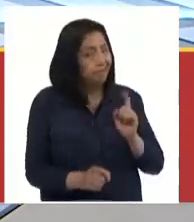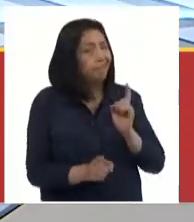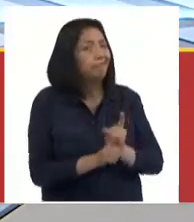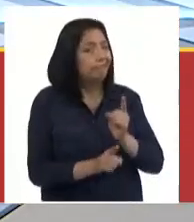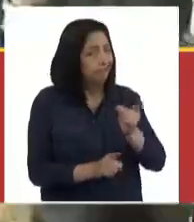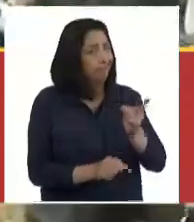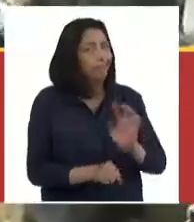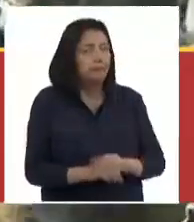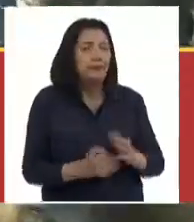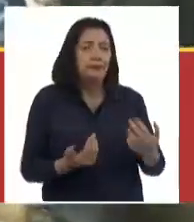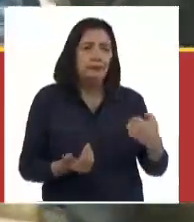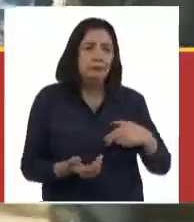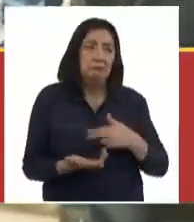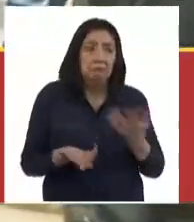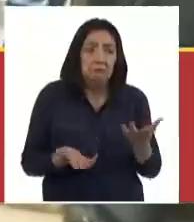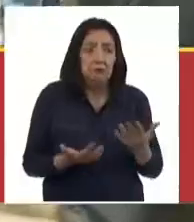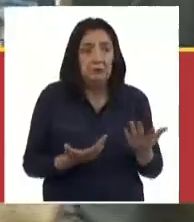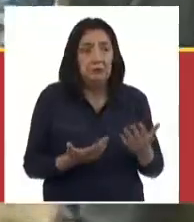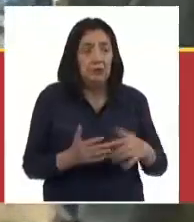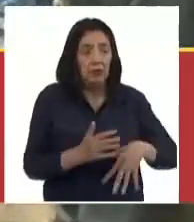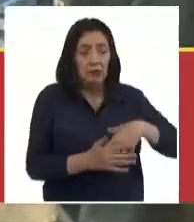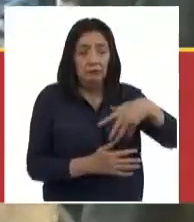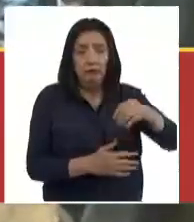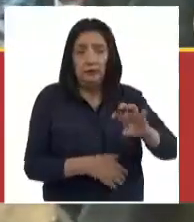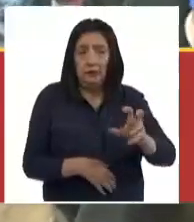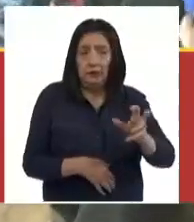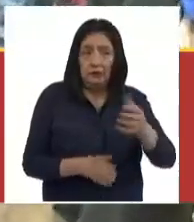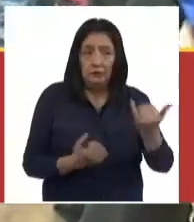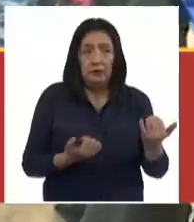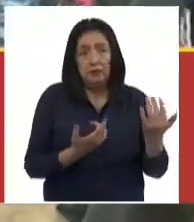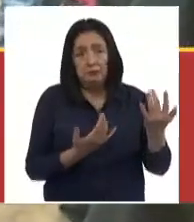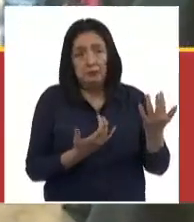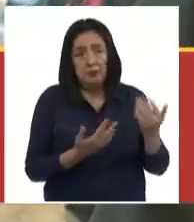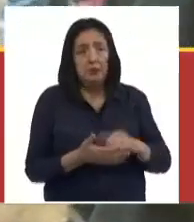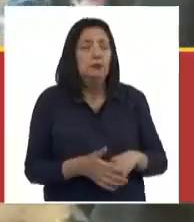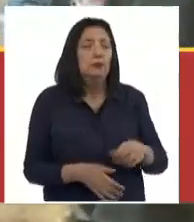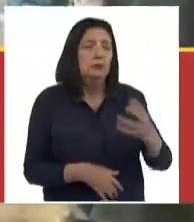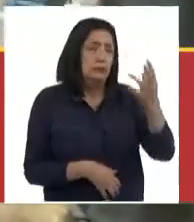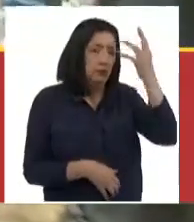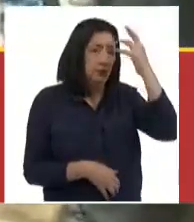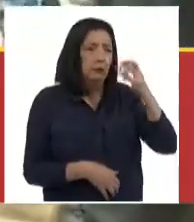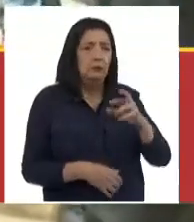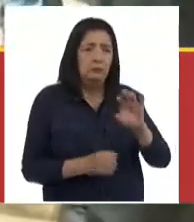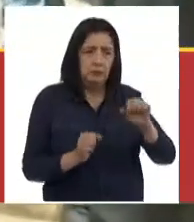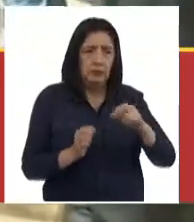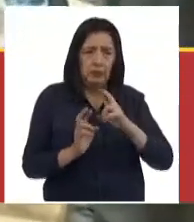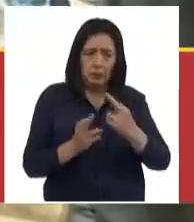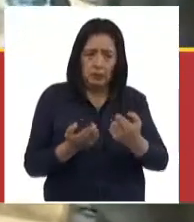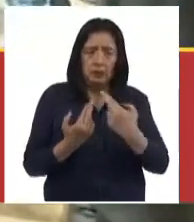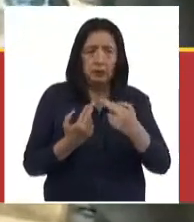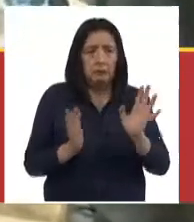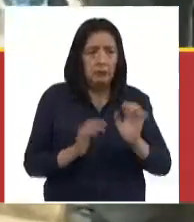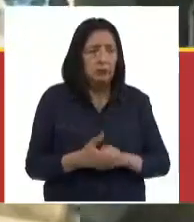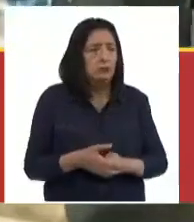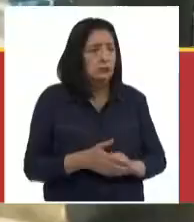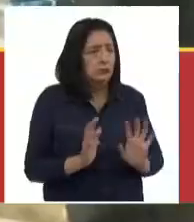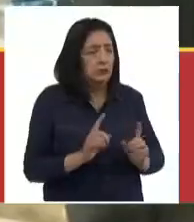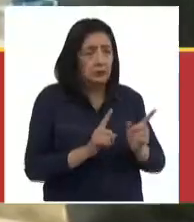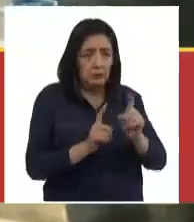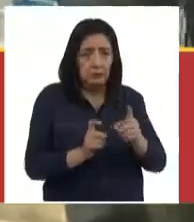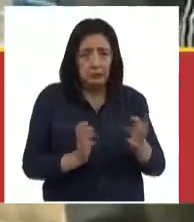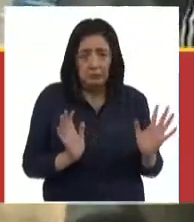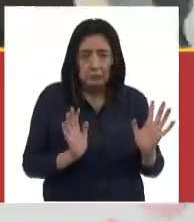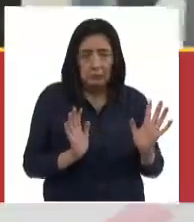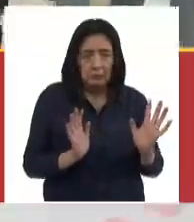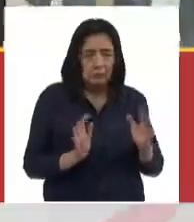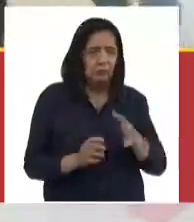Exactamente, Fátima. Y bueno, nosotros seguimos aquí afuera de esta radio local esperando que el señor Pedro pueda respondernos la pregunta que nos